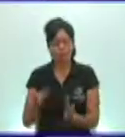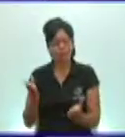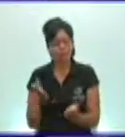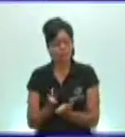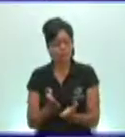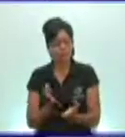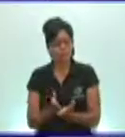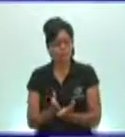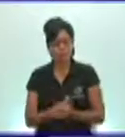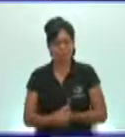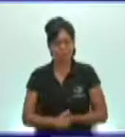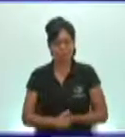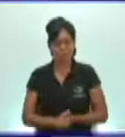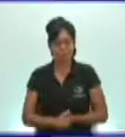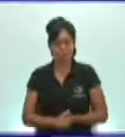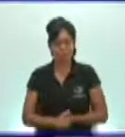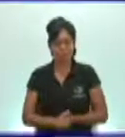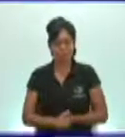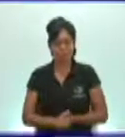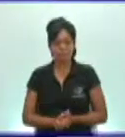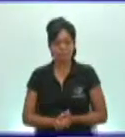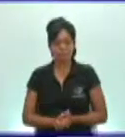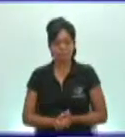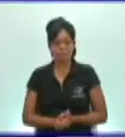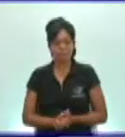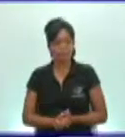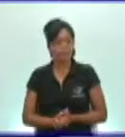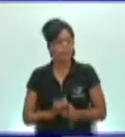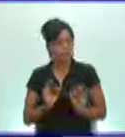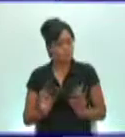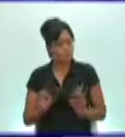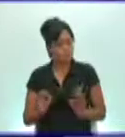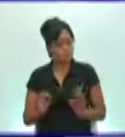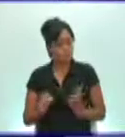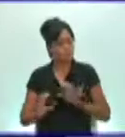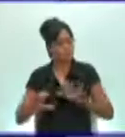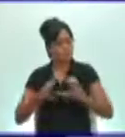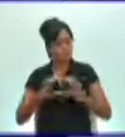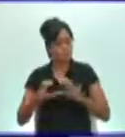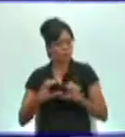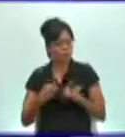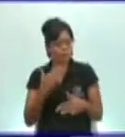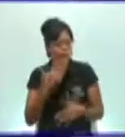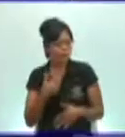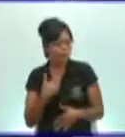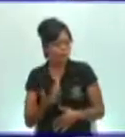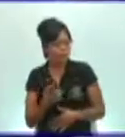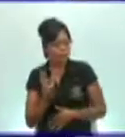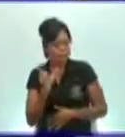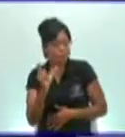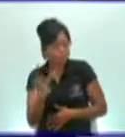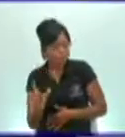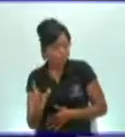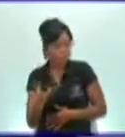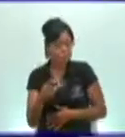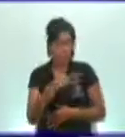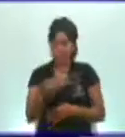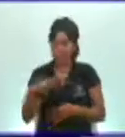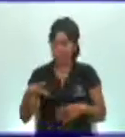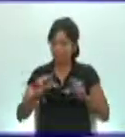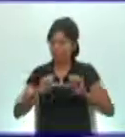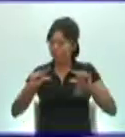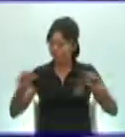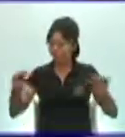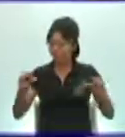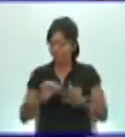del saber. Cuando nos comunicamos, lo hacemos a través de palabras, de sintagmas y también de